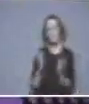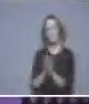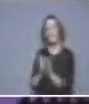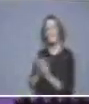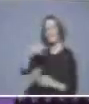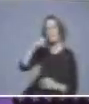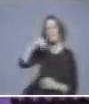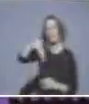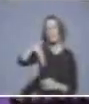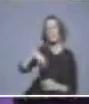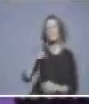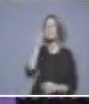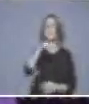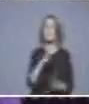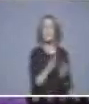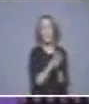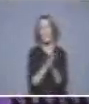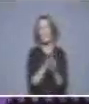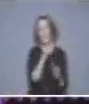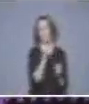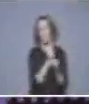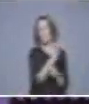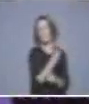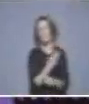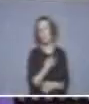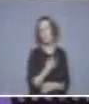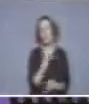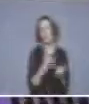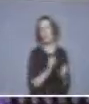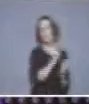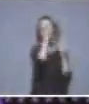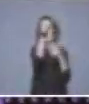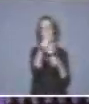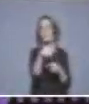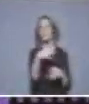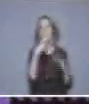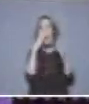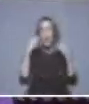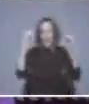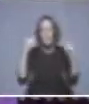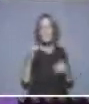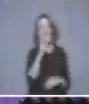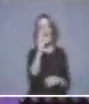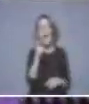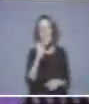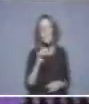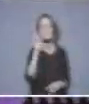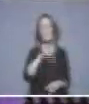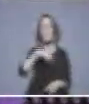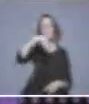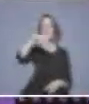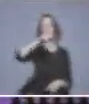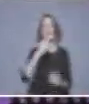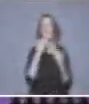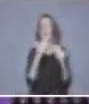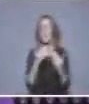Mon, y otros que no están por culpa de trabajo y han tenido que emigrar y están en Holanda, para Javi y Mónica. Toda nuestra actuación, muchas gracias. Y cómo